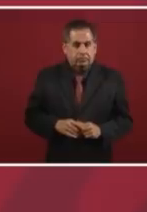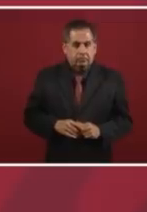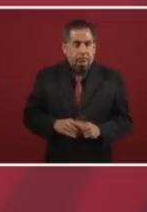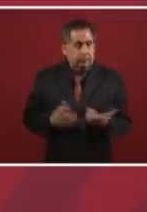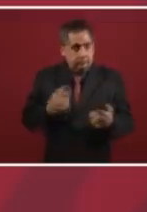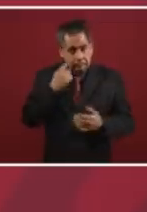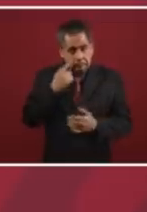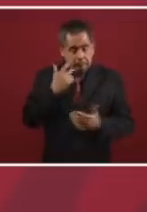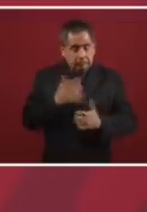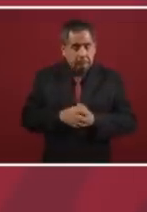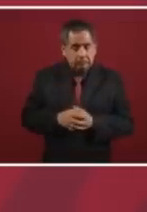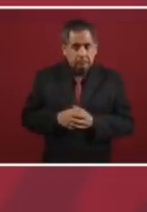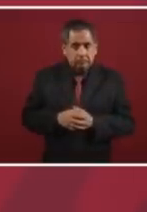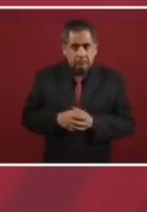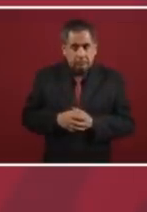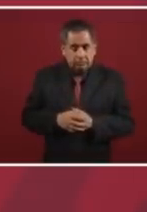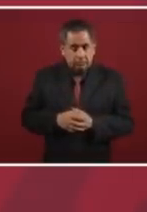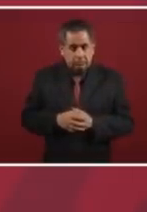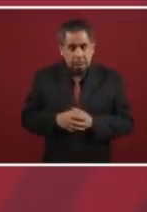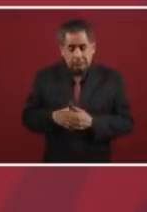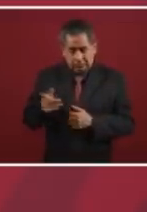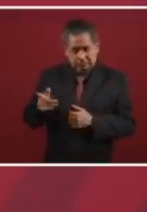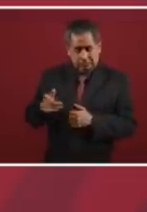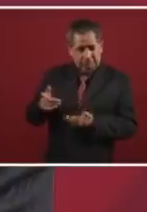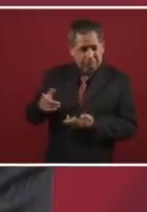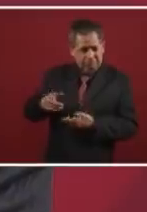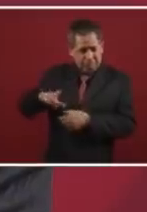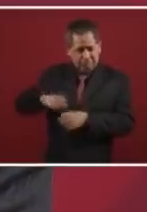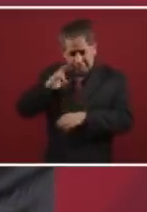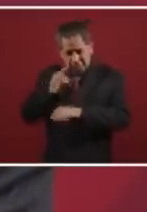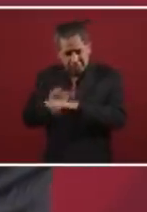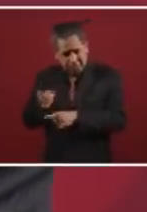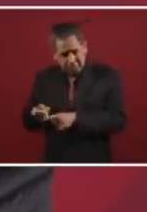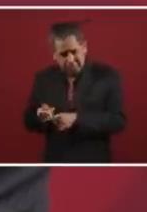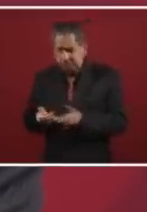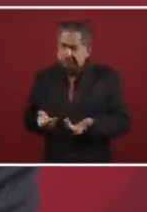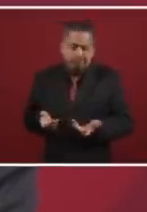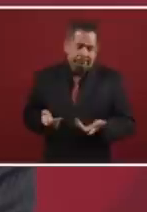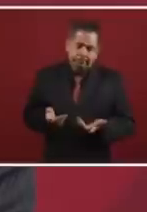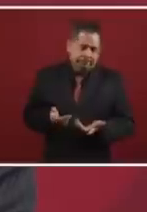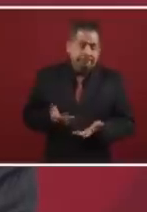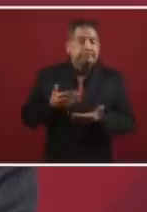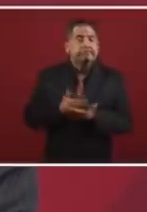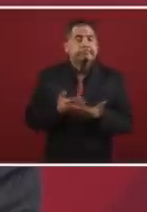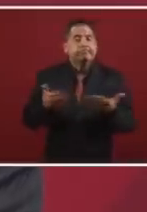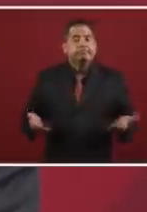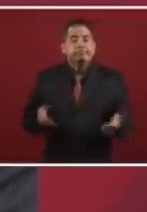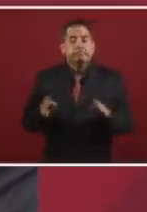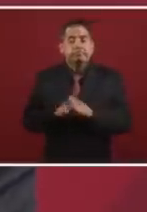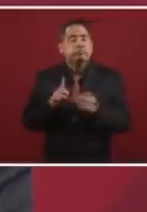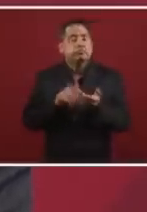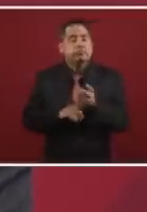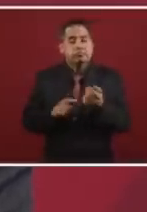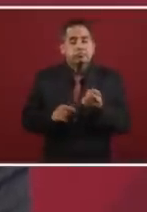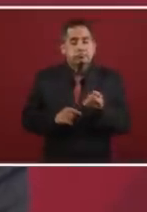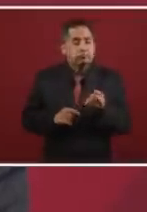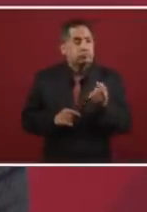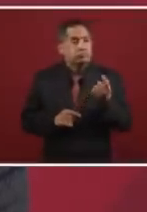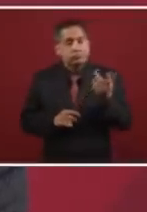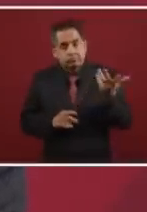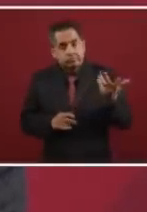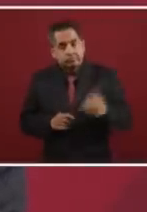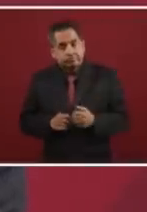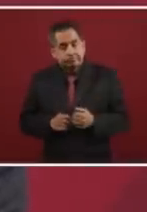fíjese qué actitud tan responsable ahora hasta nos ayudan